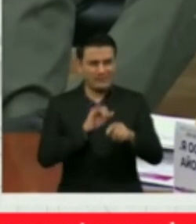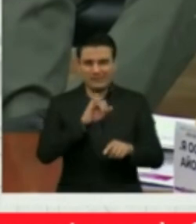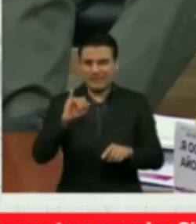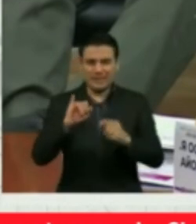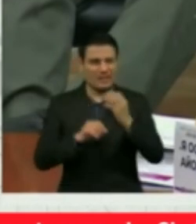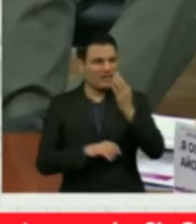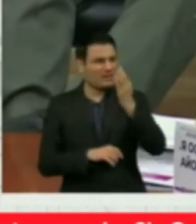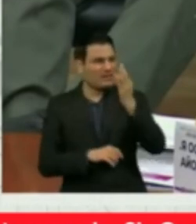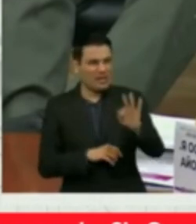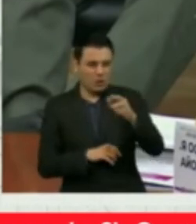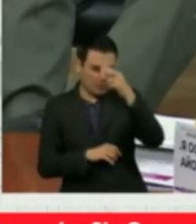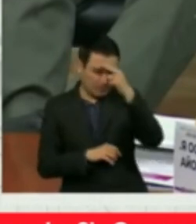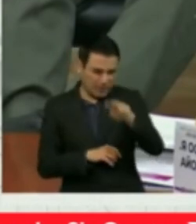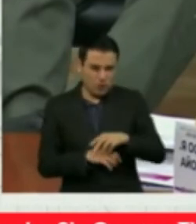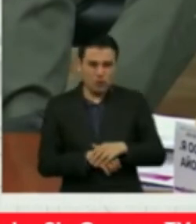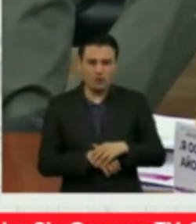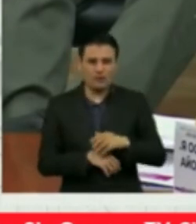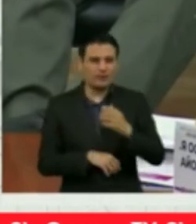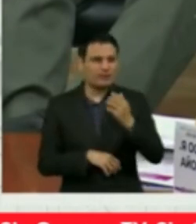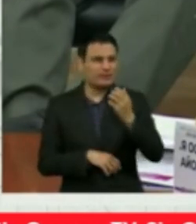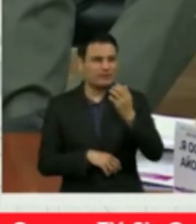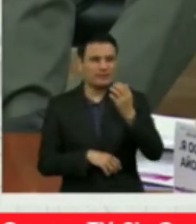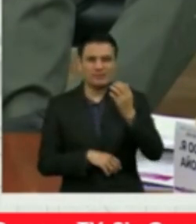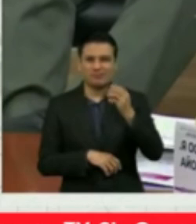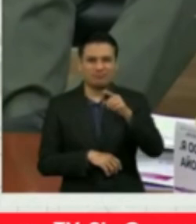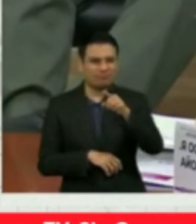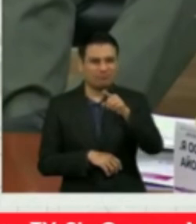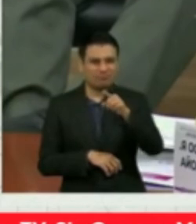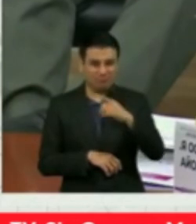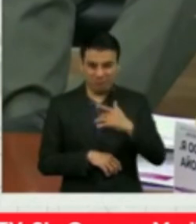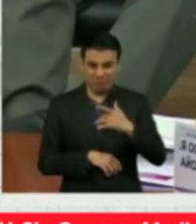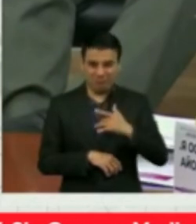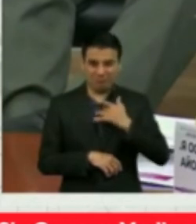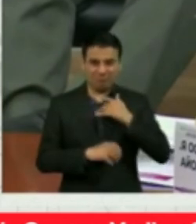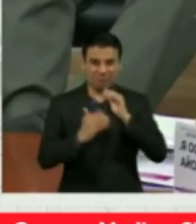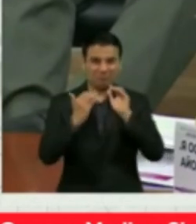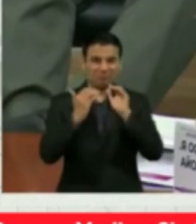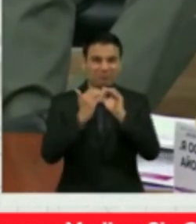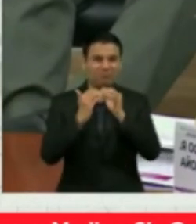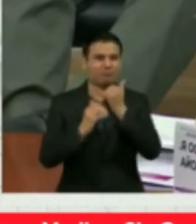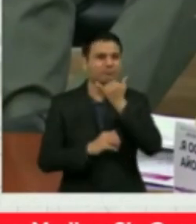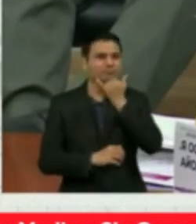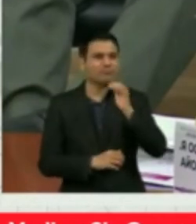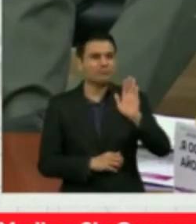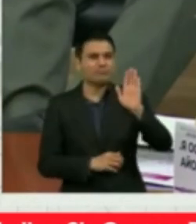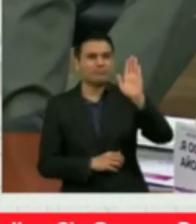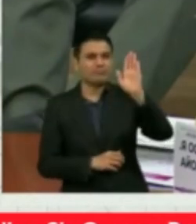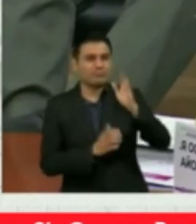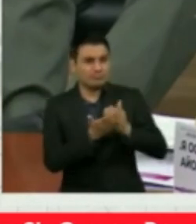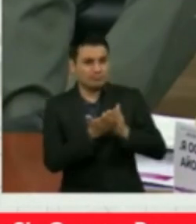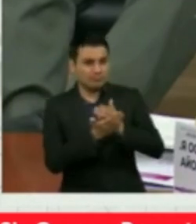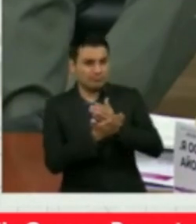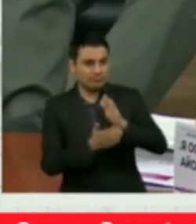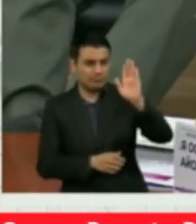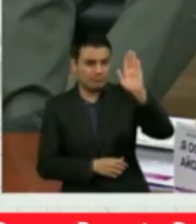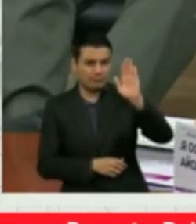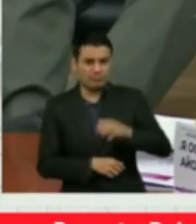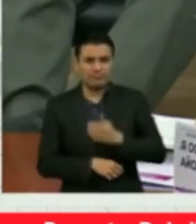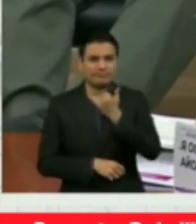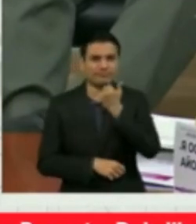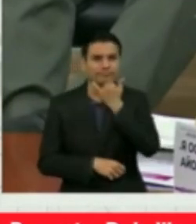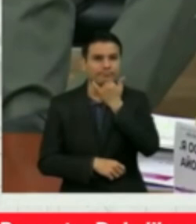pueblo no lo considero Mi par de ninguna manera y es muy lamentable es muy